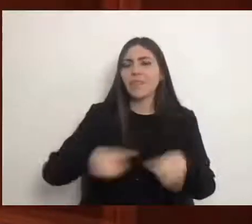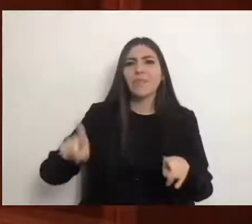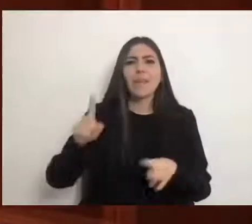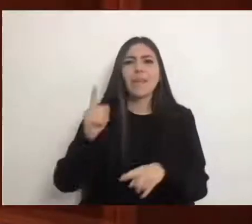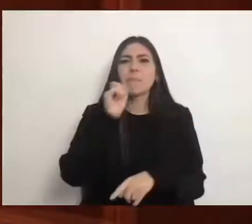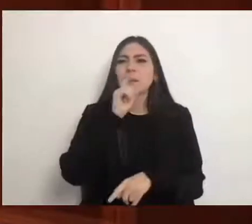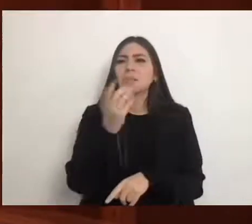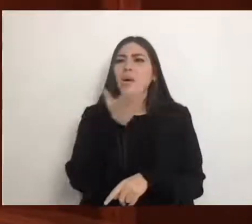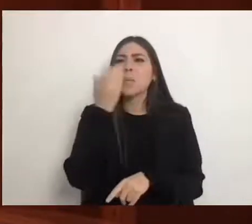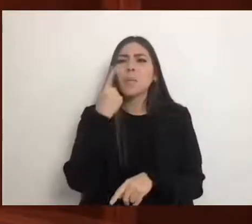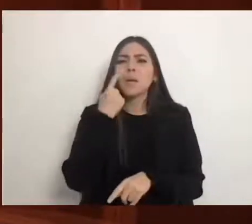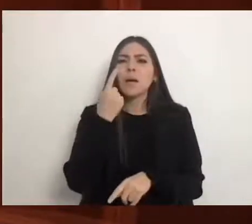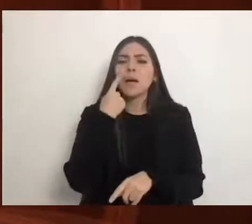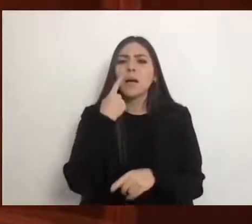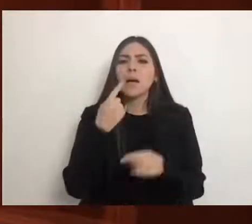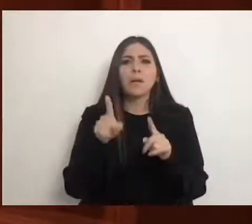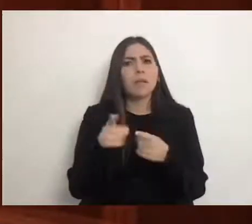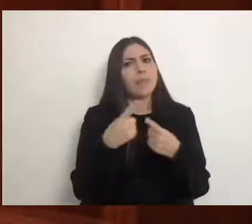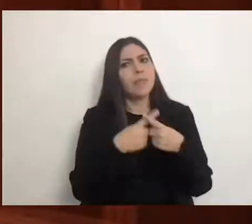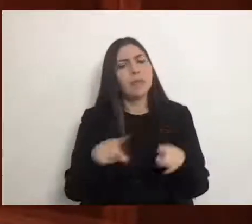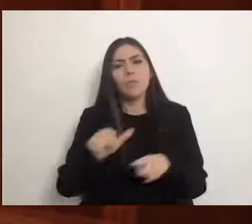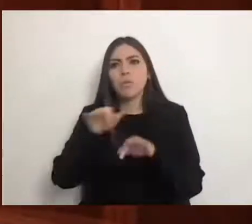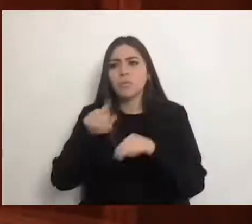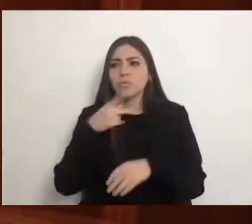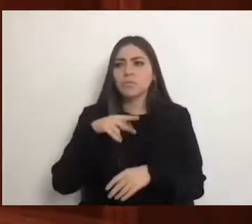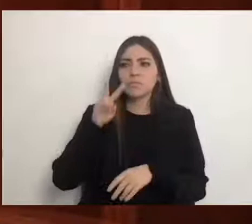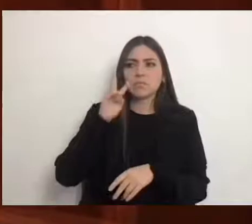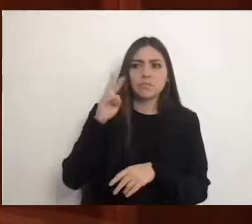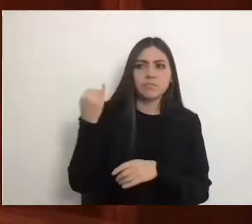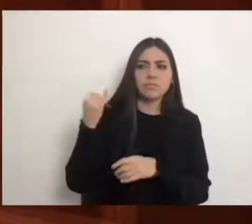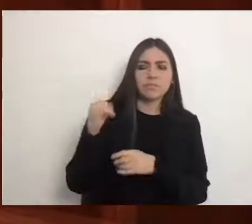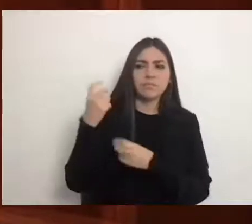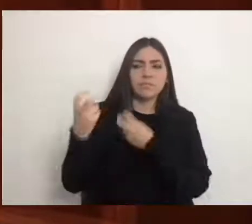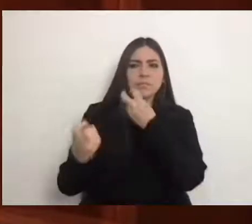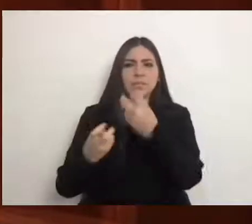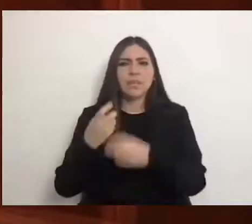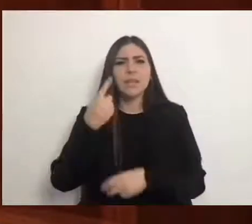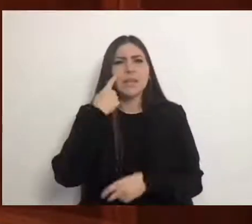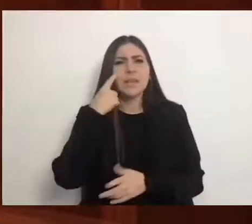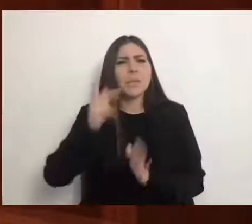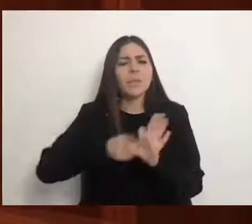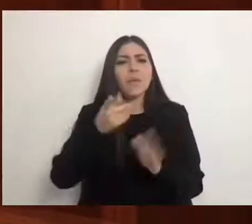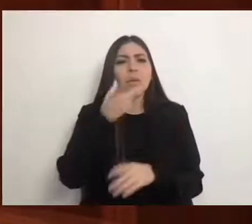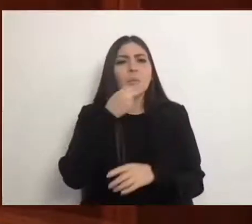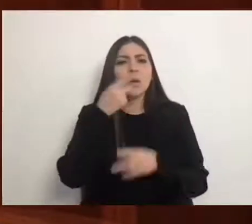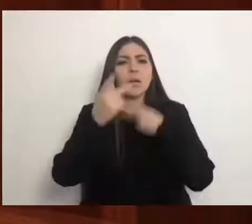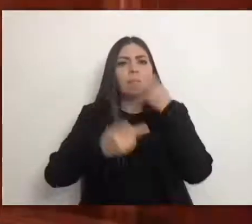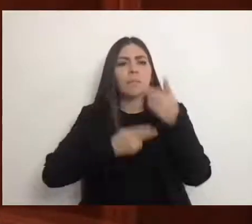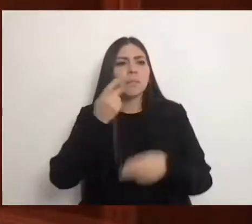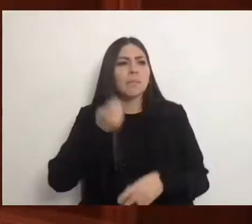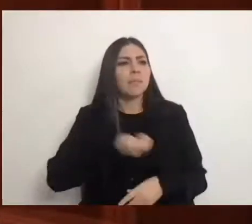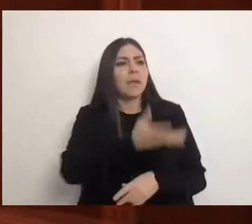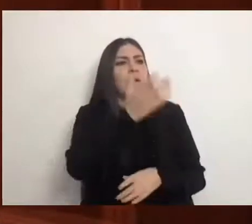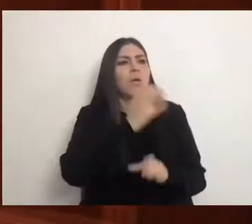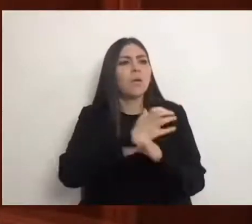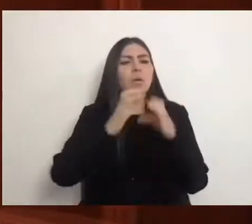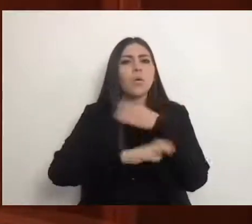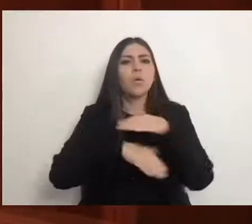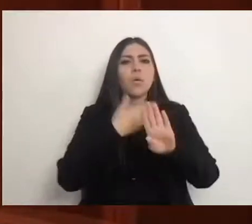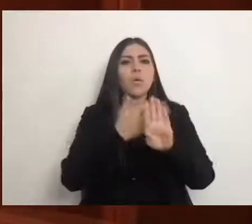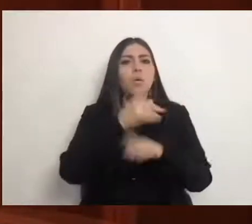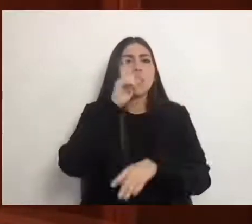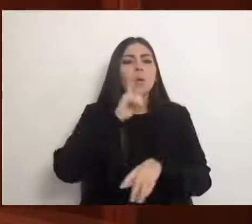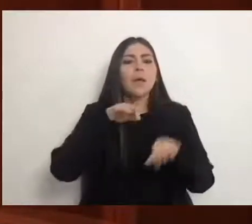preestablecidas. ¿Cuántas veces no hemos escuchado a hombres proferir expresiones en contra de las mujeres que participan en la vida